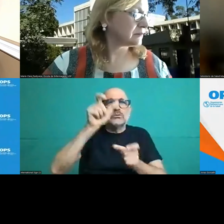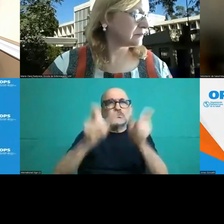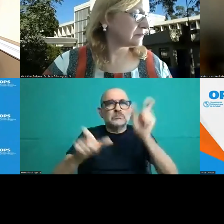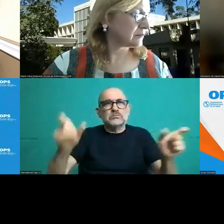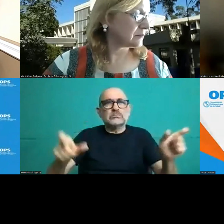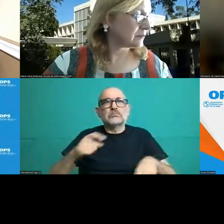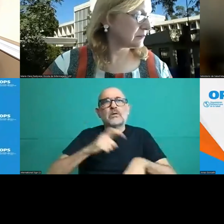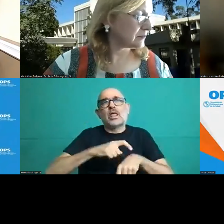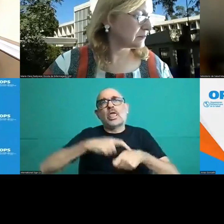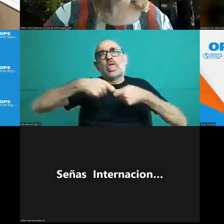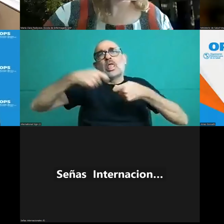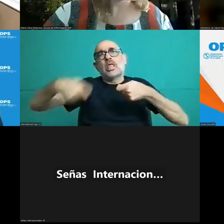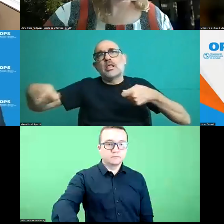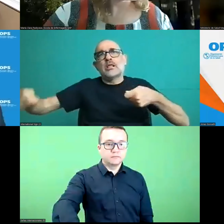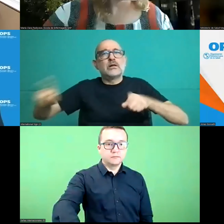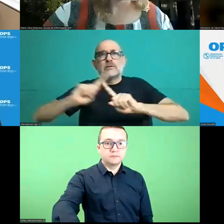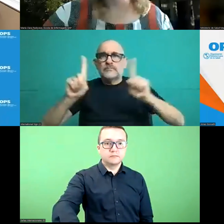acceder offline